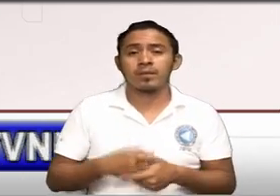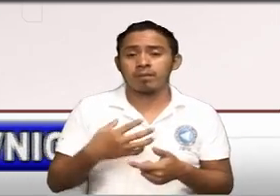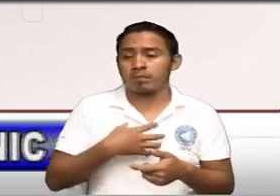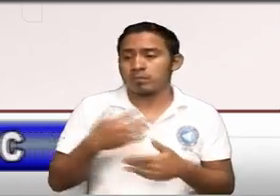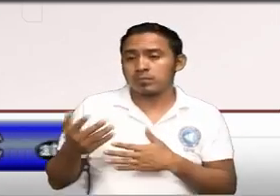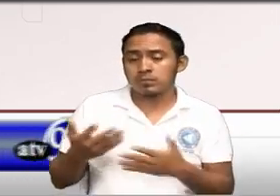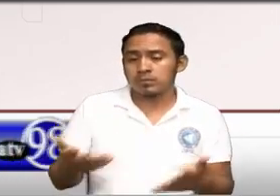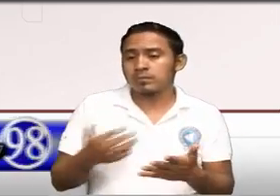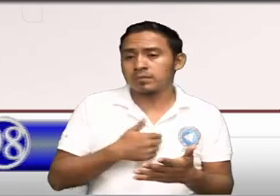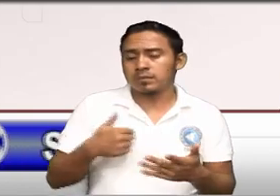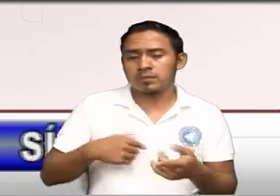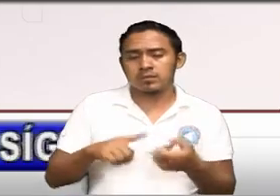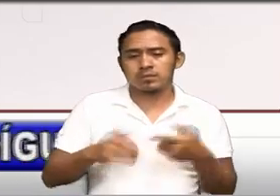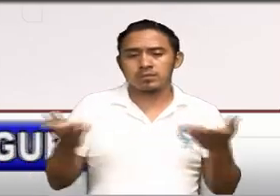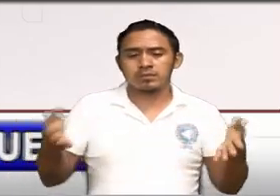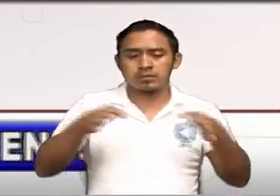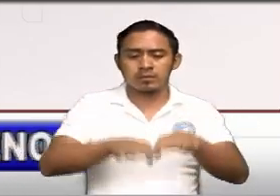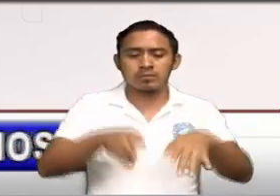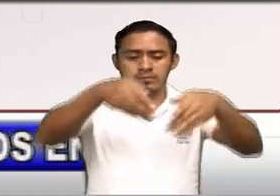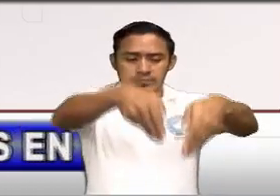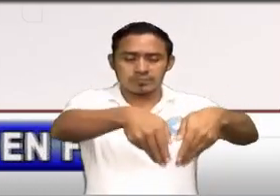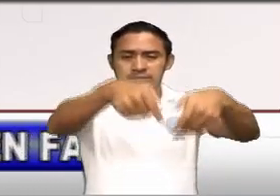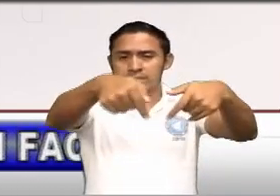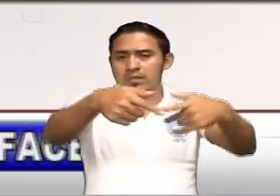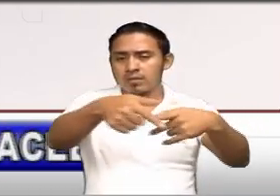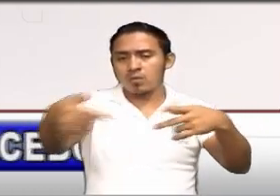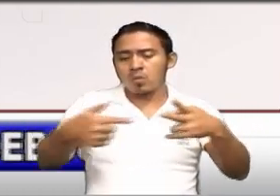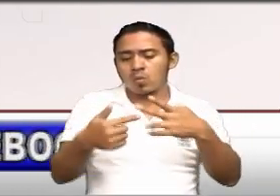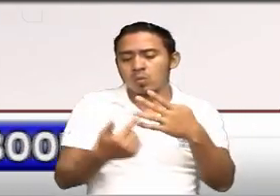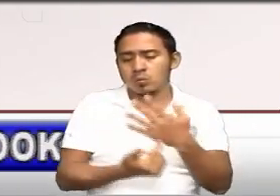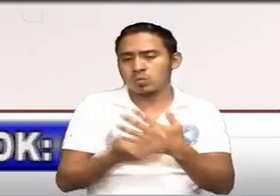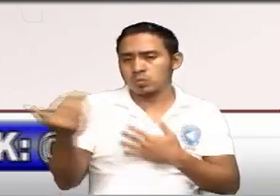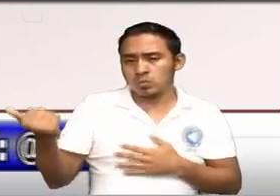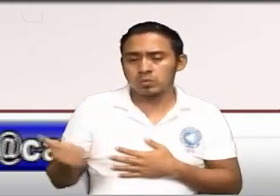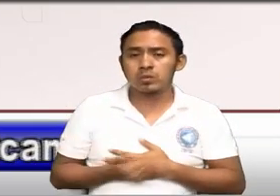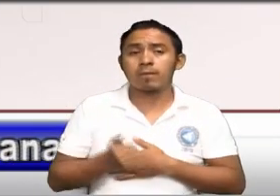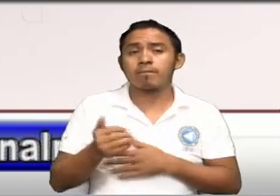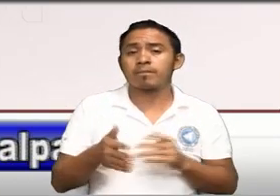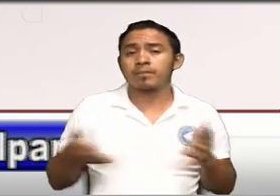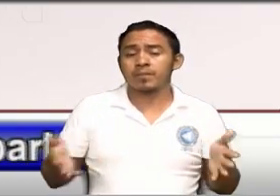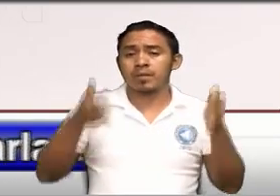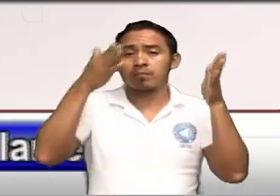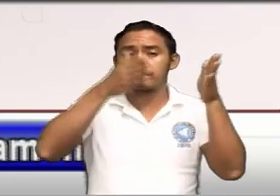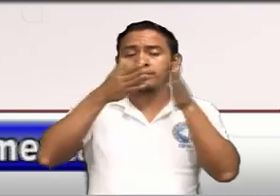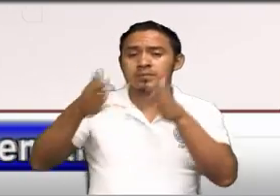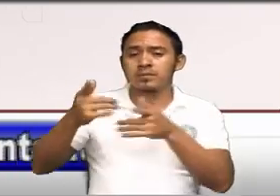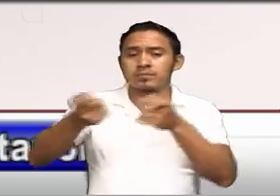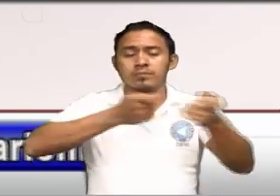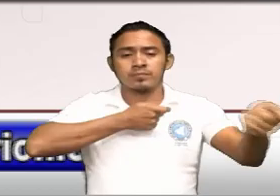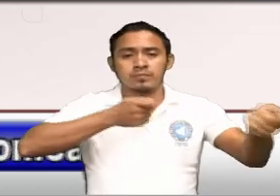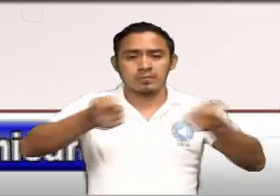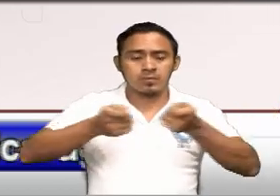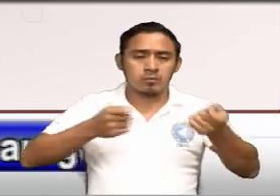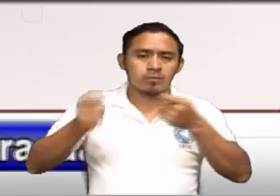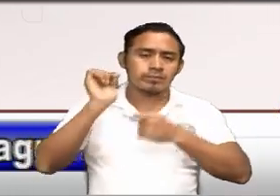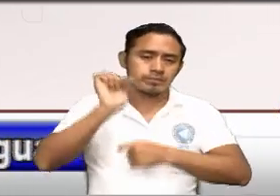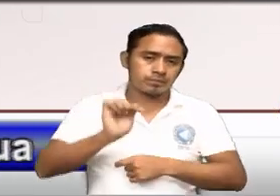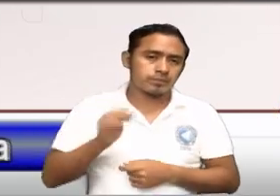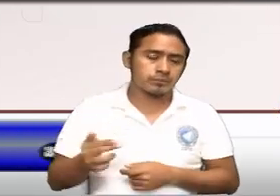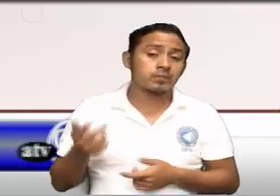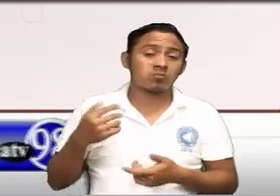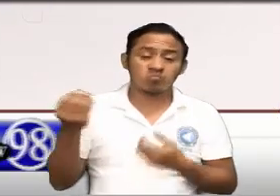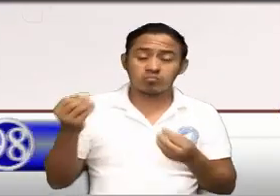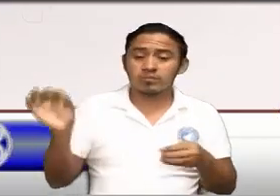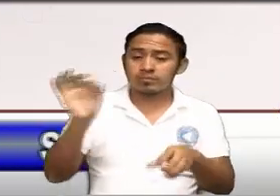vulcanizadoras, cementerios, mercados, entre otros, dirigidas al control de los criaderos potenciales del